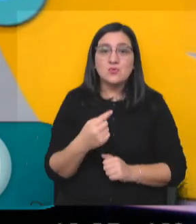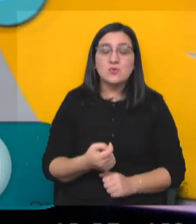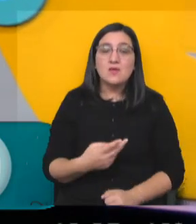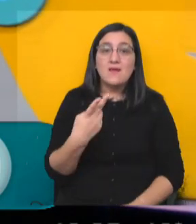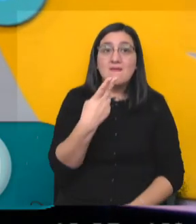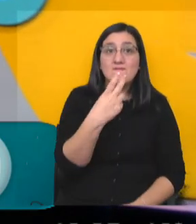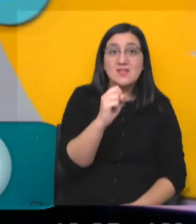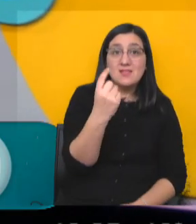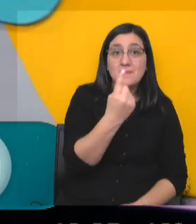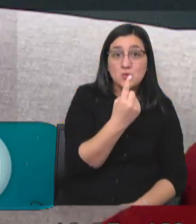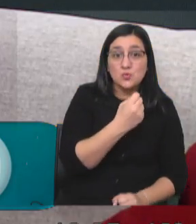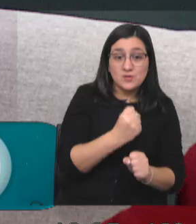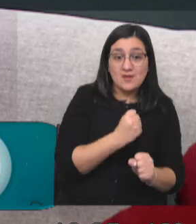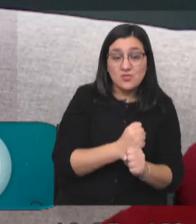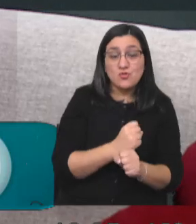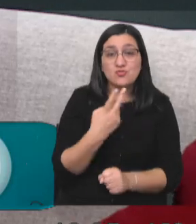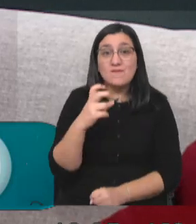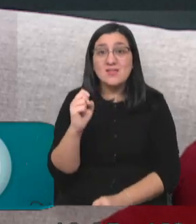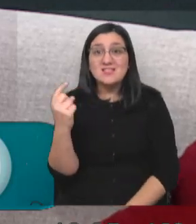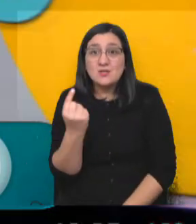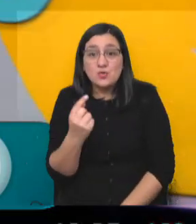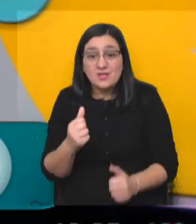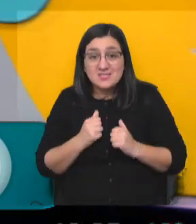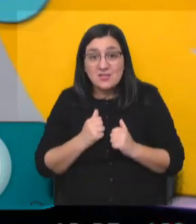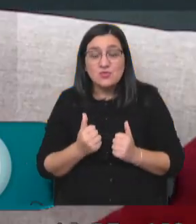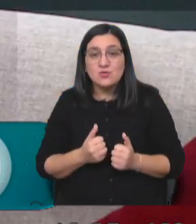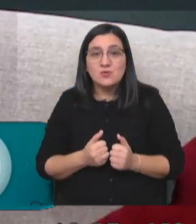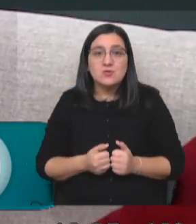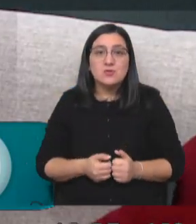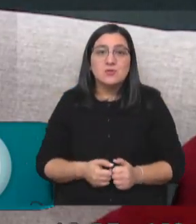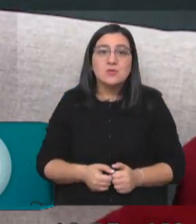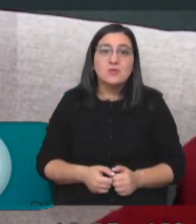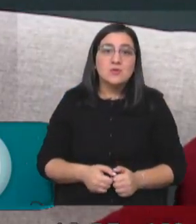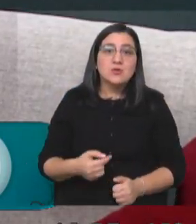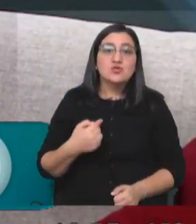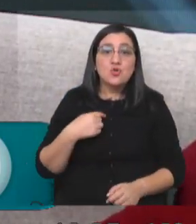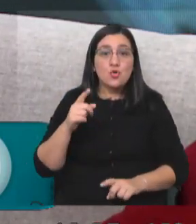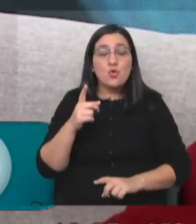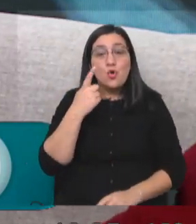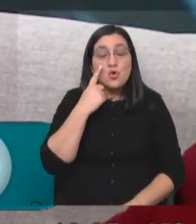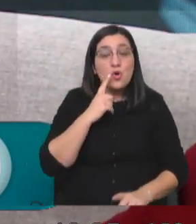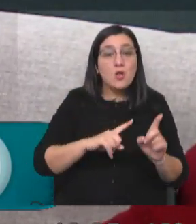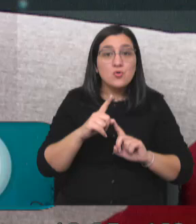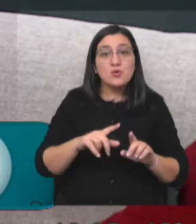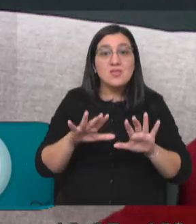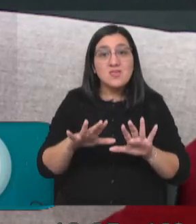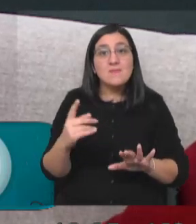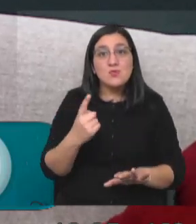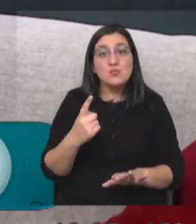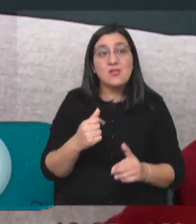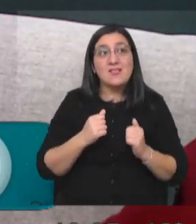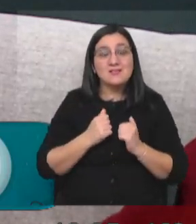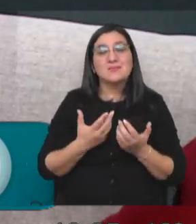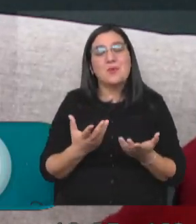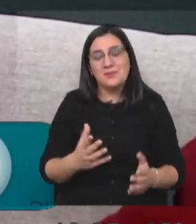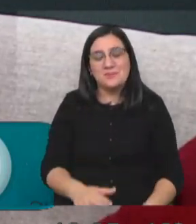minutos, 20 segundos. Y bueno, conozco a algunos que cada 10 minutos... Media hora. Ponele. Bueno, arranquemos.